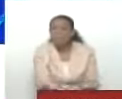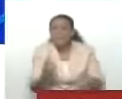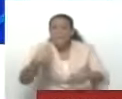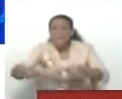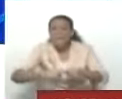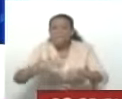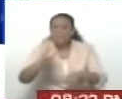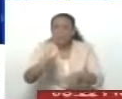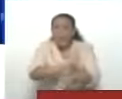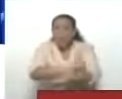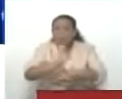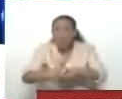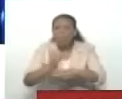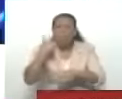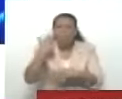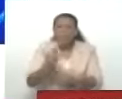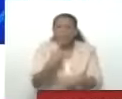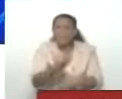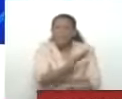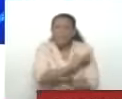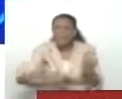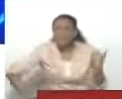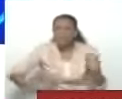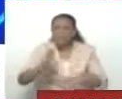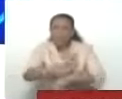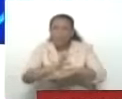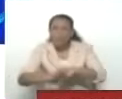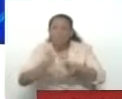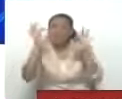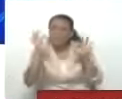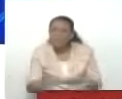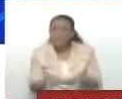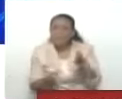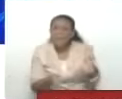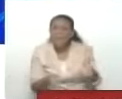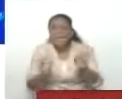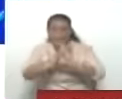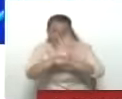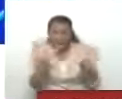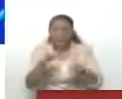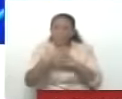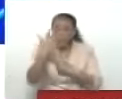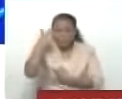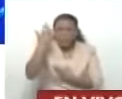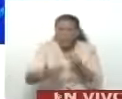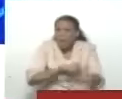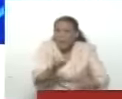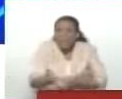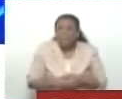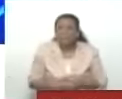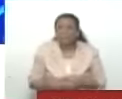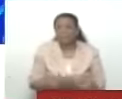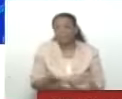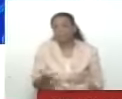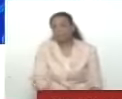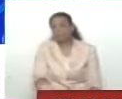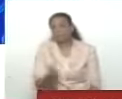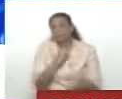claras del presidente ecuatoriano en el que decía que efectivamente estaban claros de lo que estaban haciendo. Esta es la